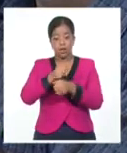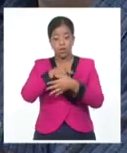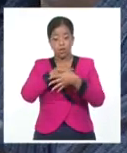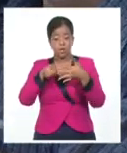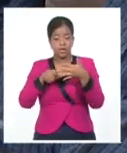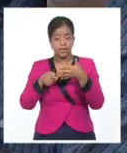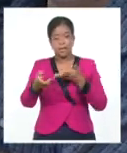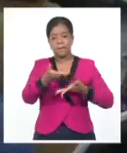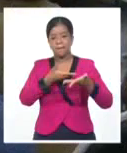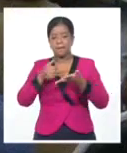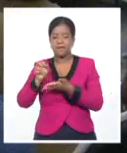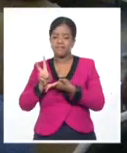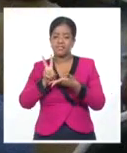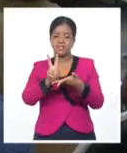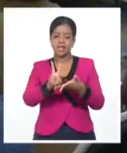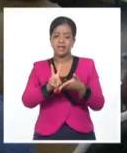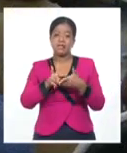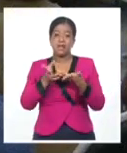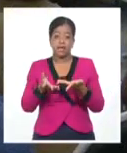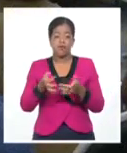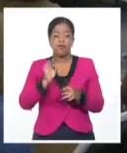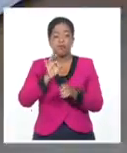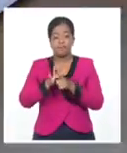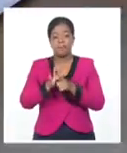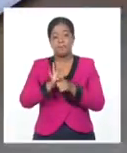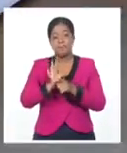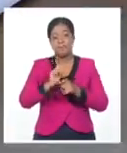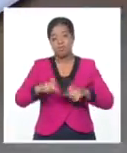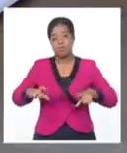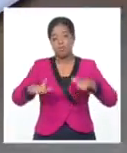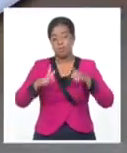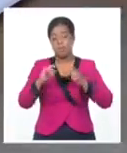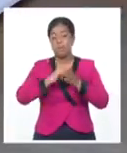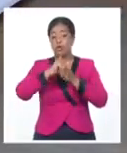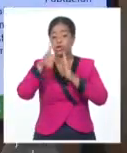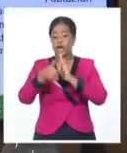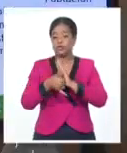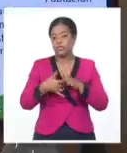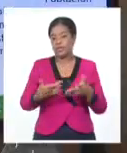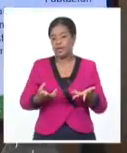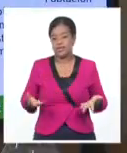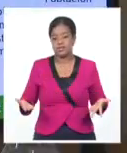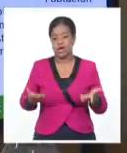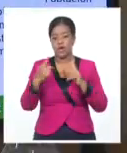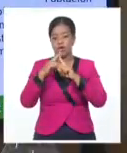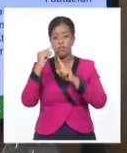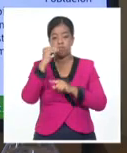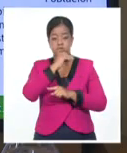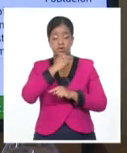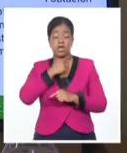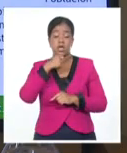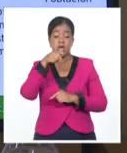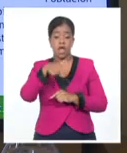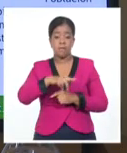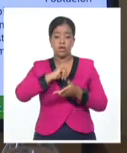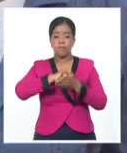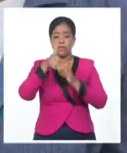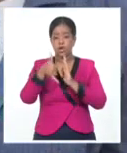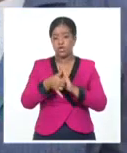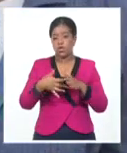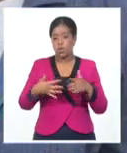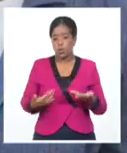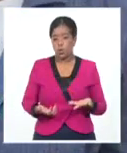los visitantes sobre la ejecución de los principales proyectos vinculados al desarrollo tecnológico. Entre ellos sobresalen la Plataforma